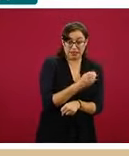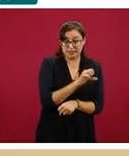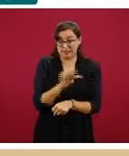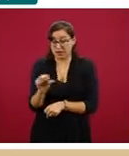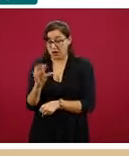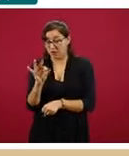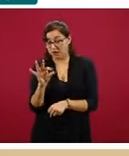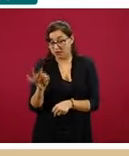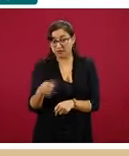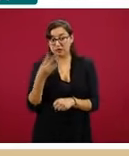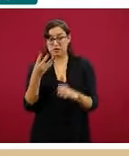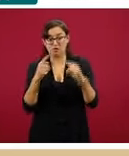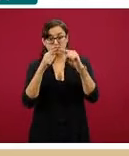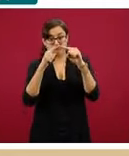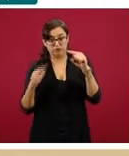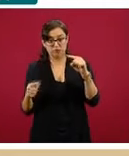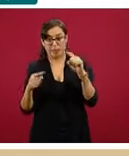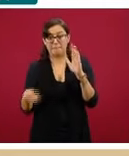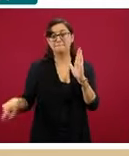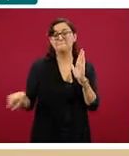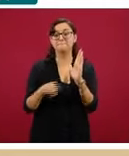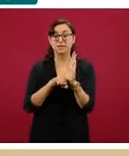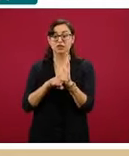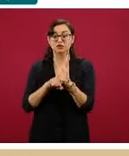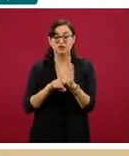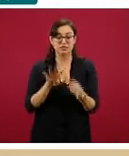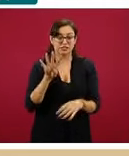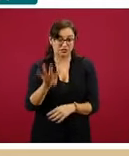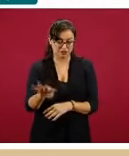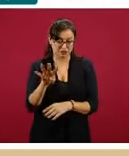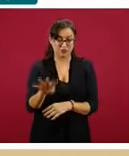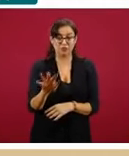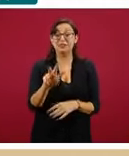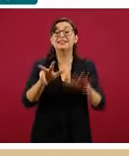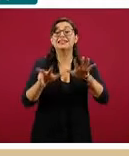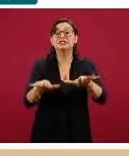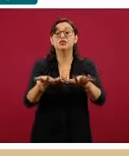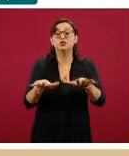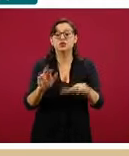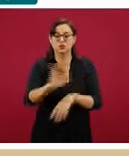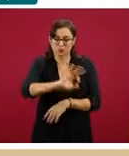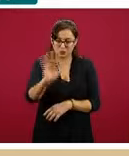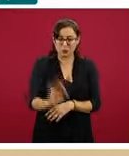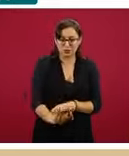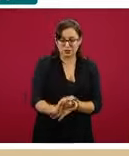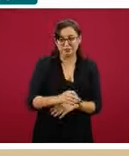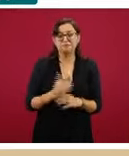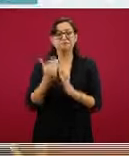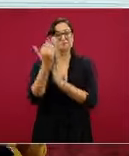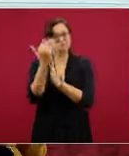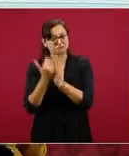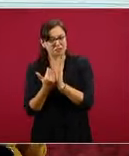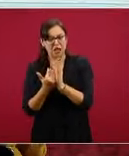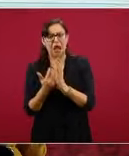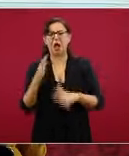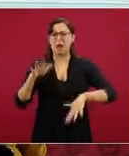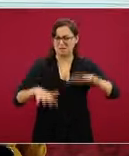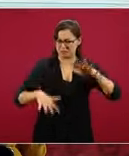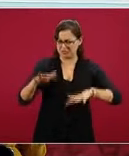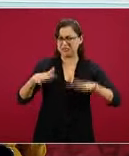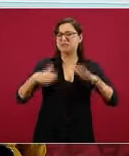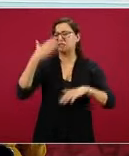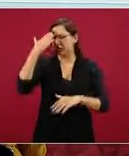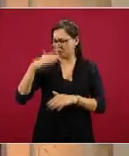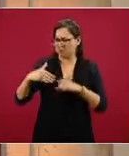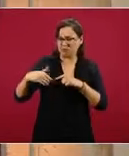de menos 18%. Una disminución importante porque aunque sabemos que esto se va a mover durante